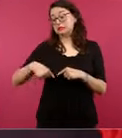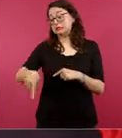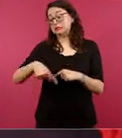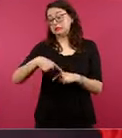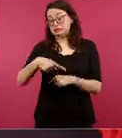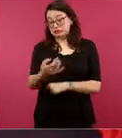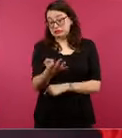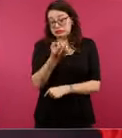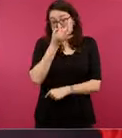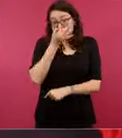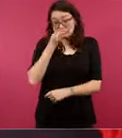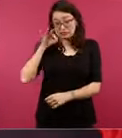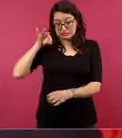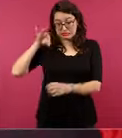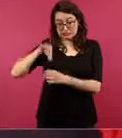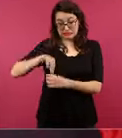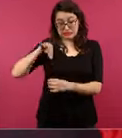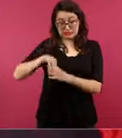porque